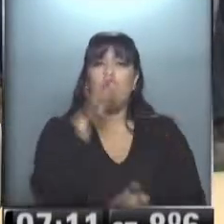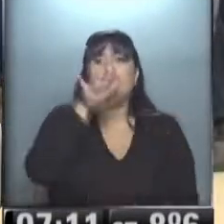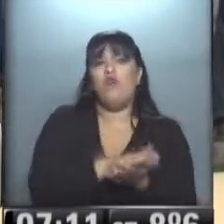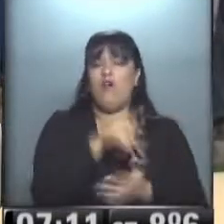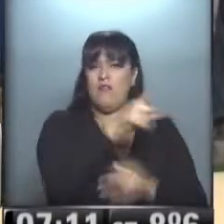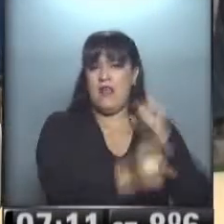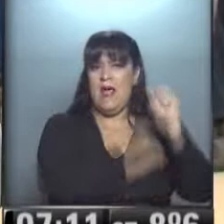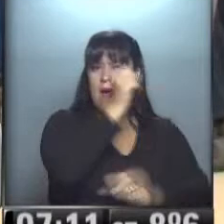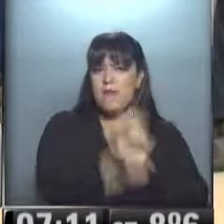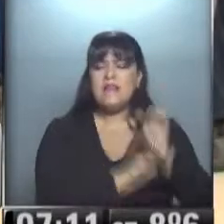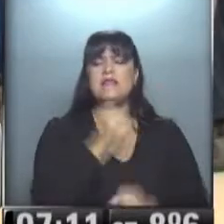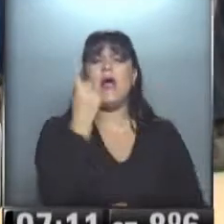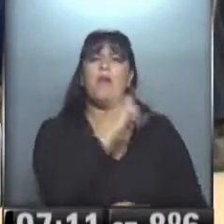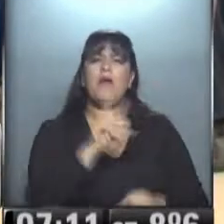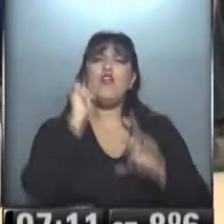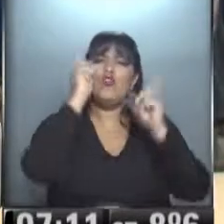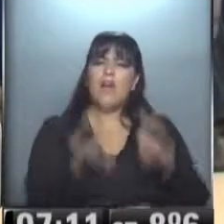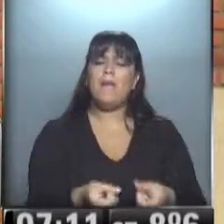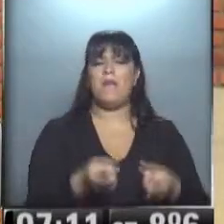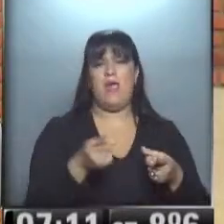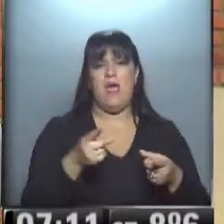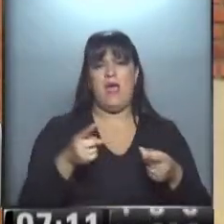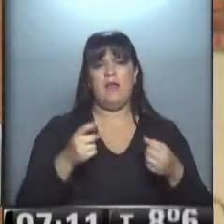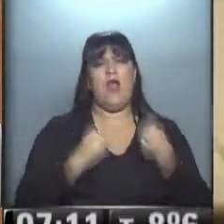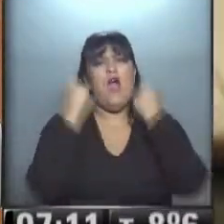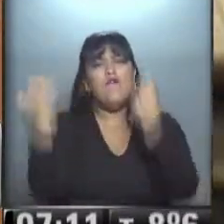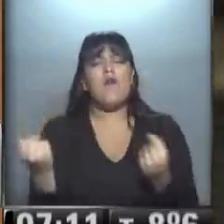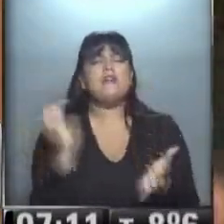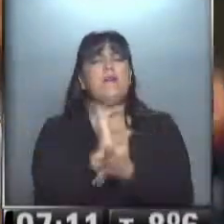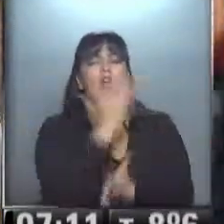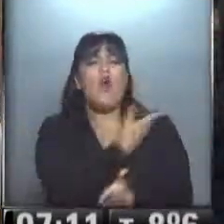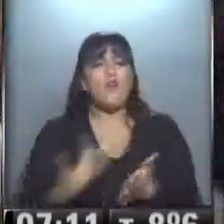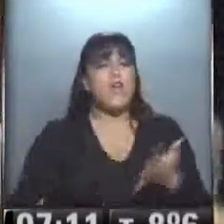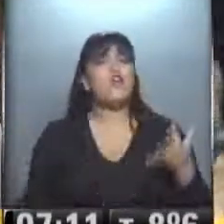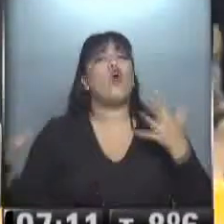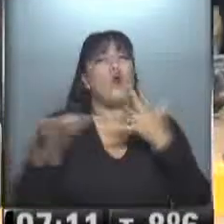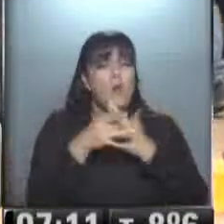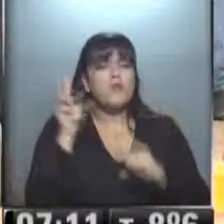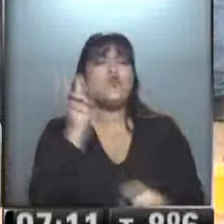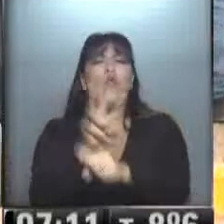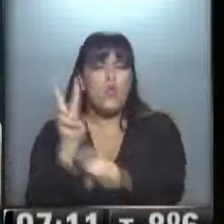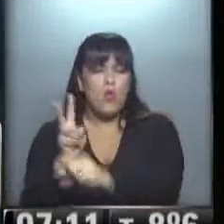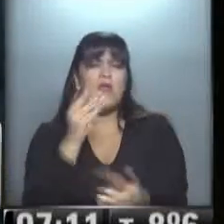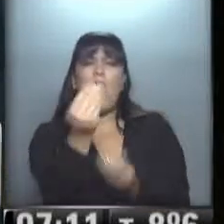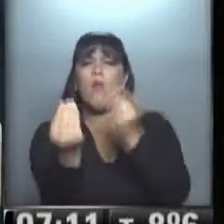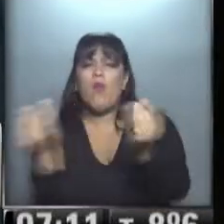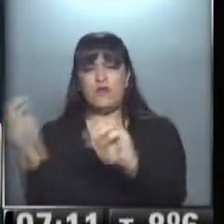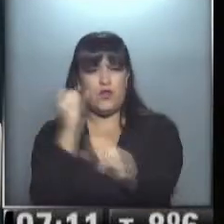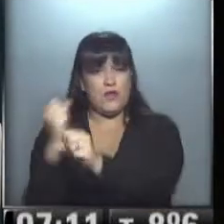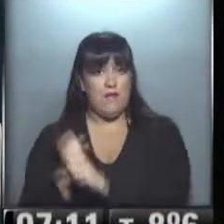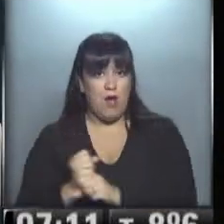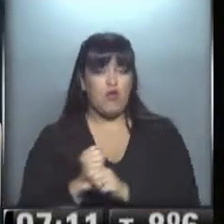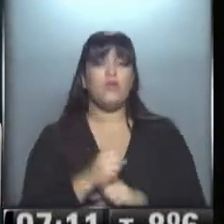empresario, sino también que eso refuerza el compromiso del gobierno en la defensa de los puestos de trabajo. Salió una